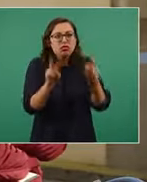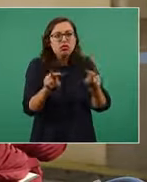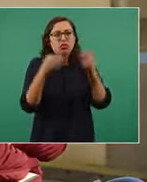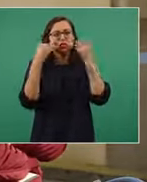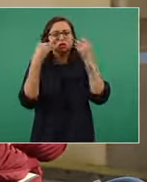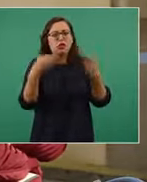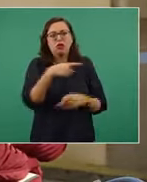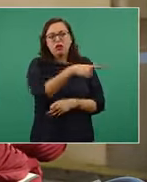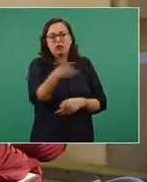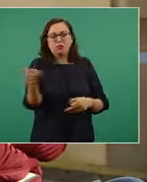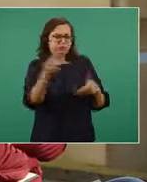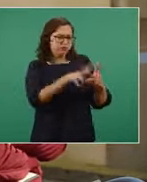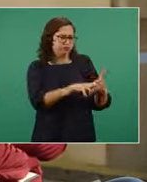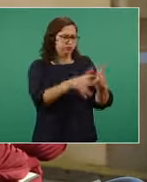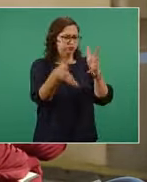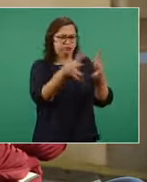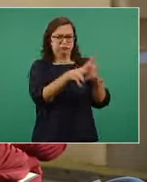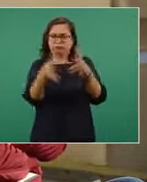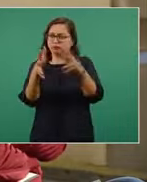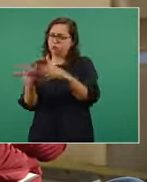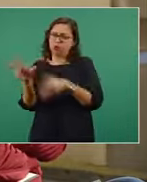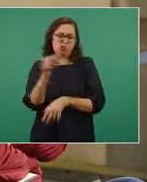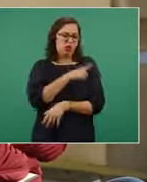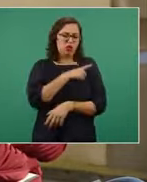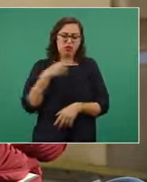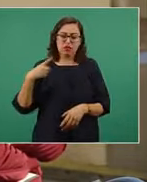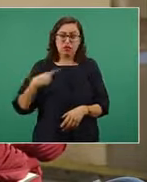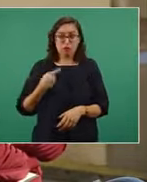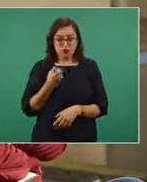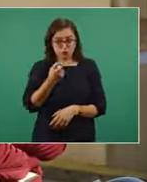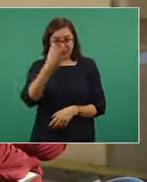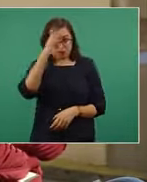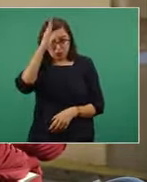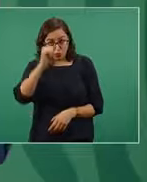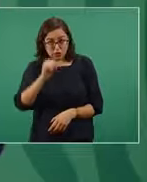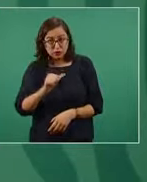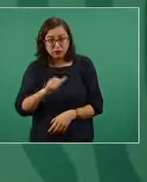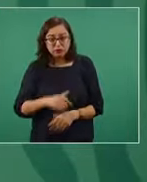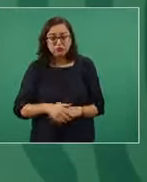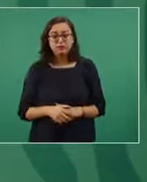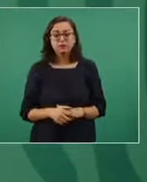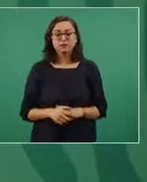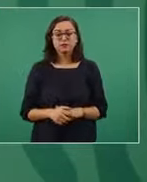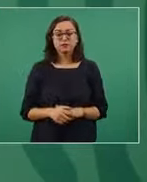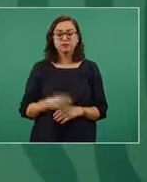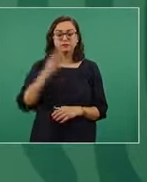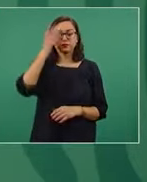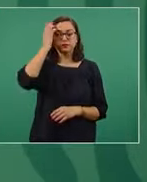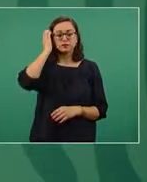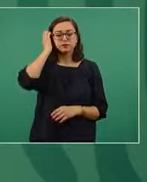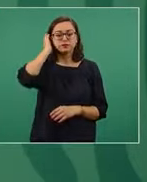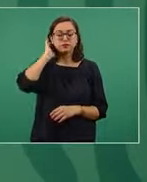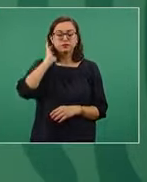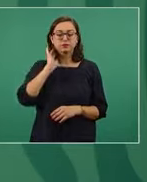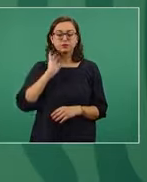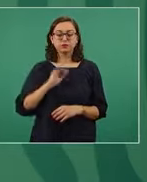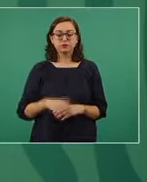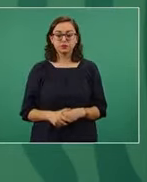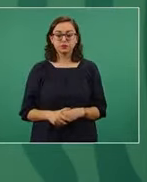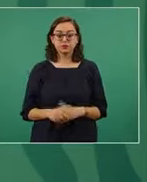violentas de cualquier índole en ningún ámbito de la vida? Es todo, señor presidente. Pues primero felicitarte por